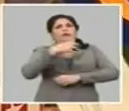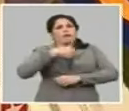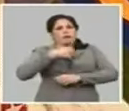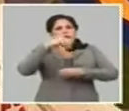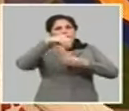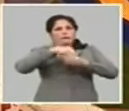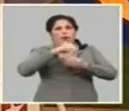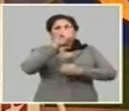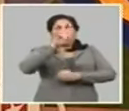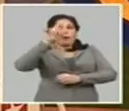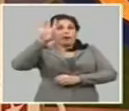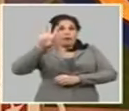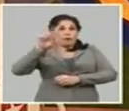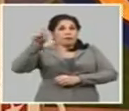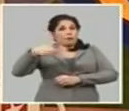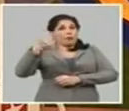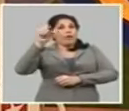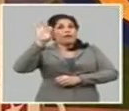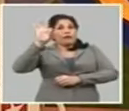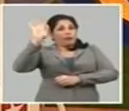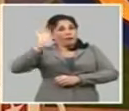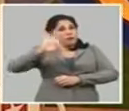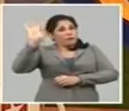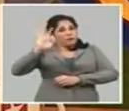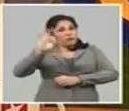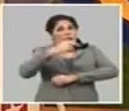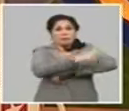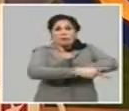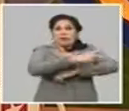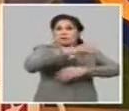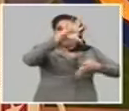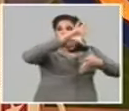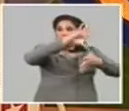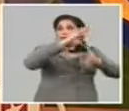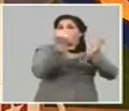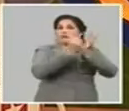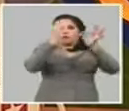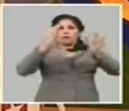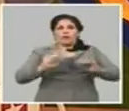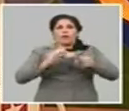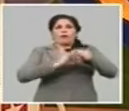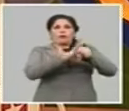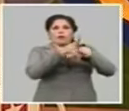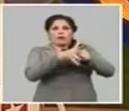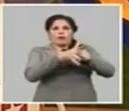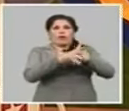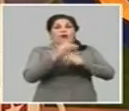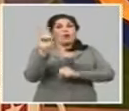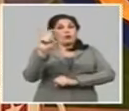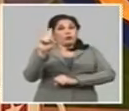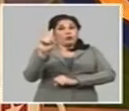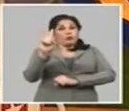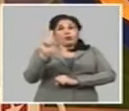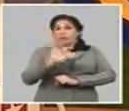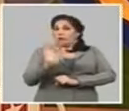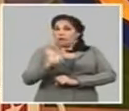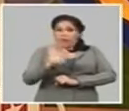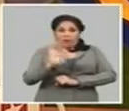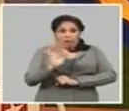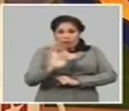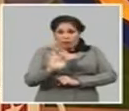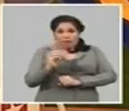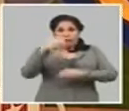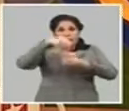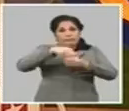94 3% de los países del río tiene notificado casos 22 no lo están